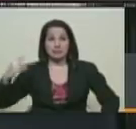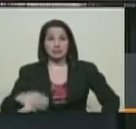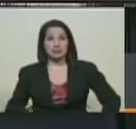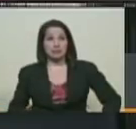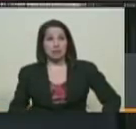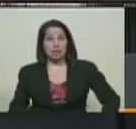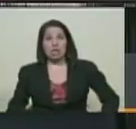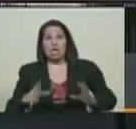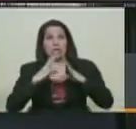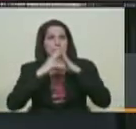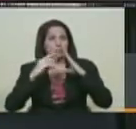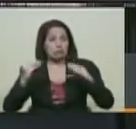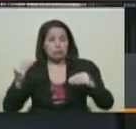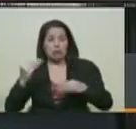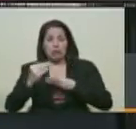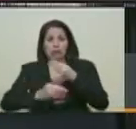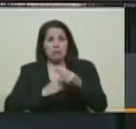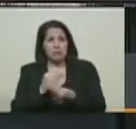todo lo que nos hacen a diario,